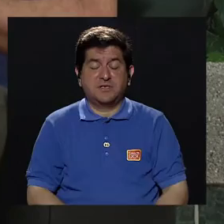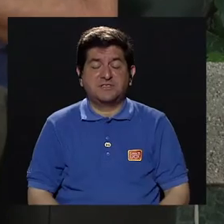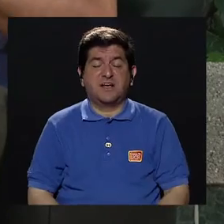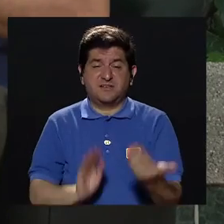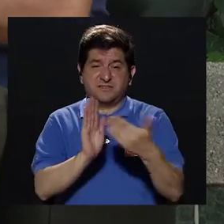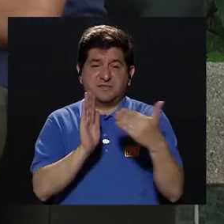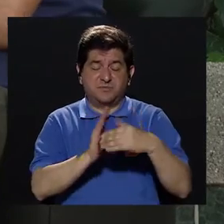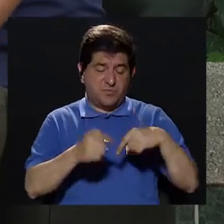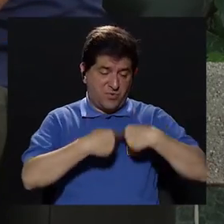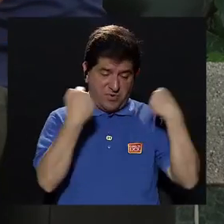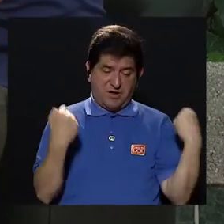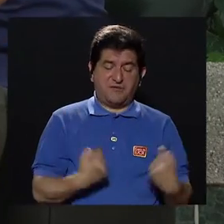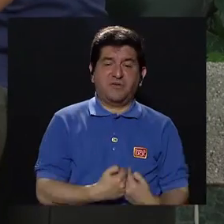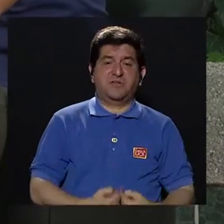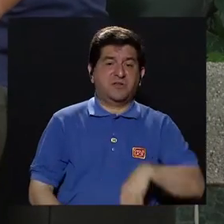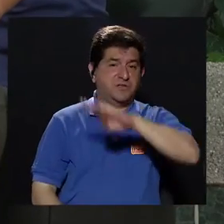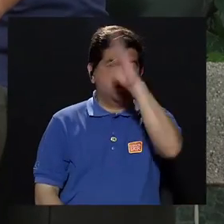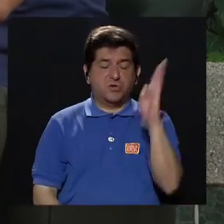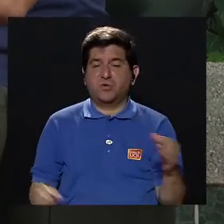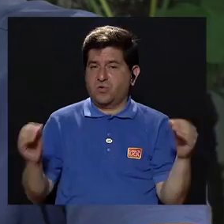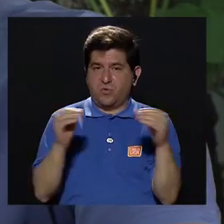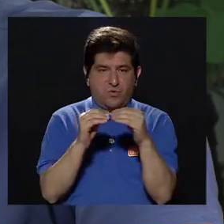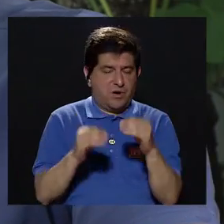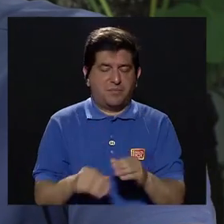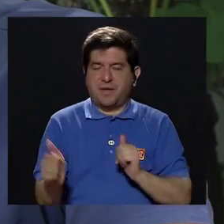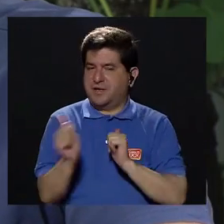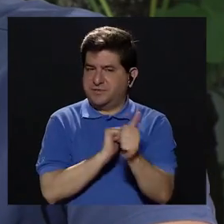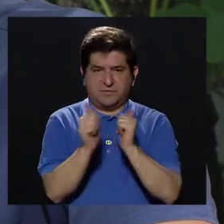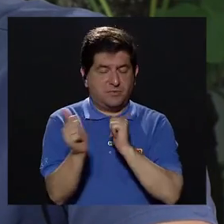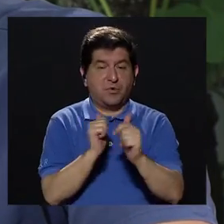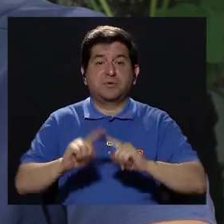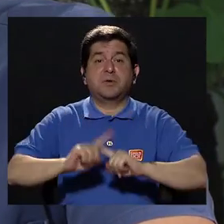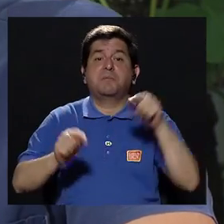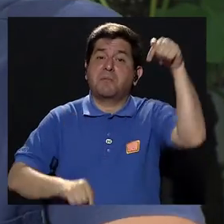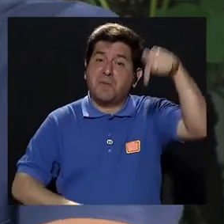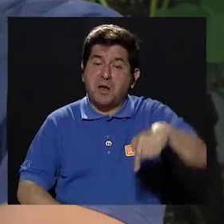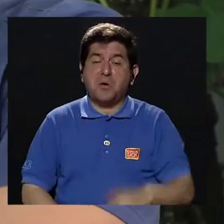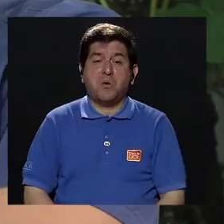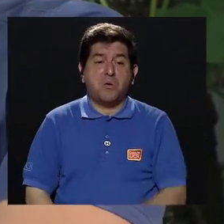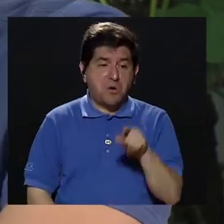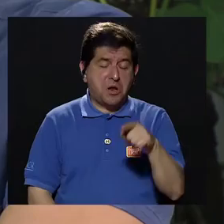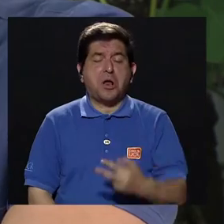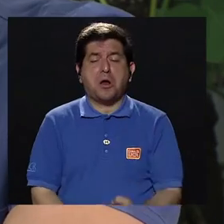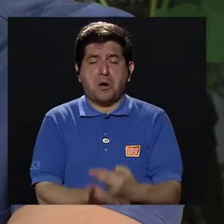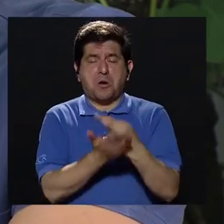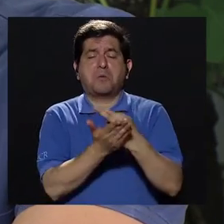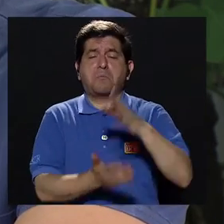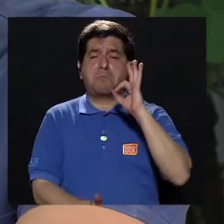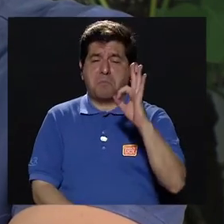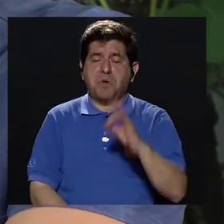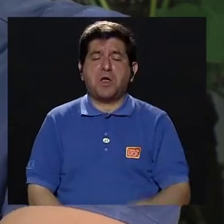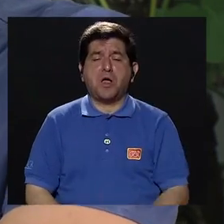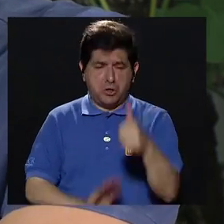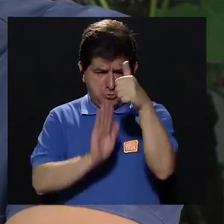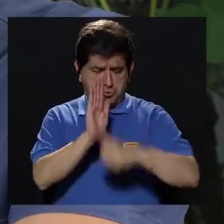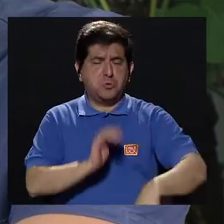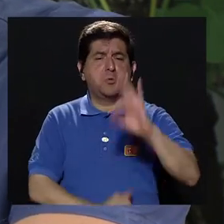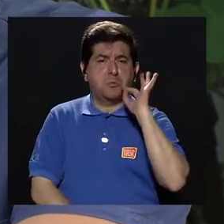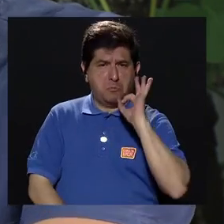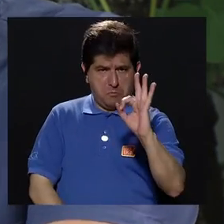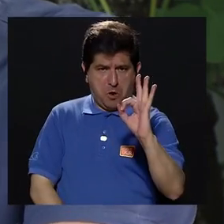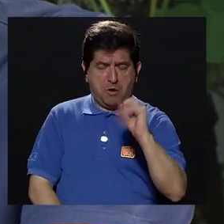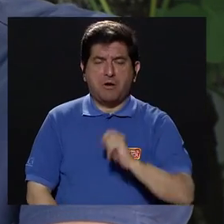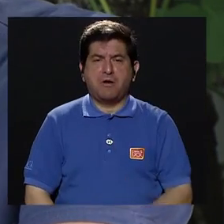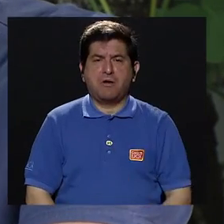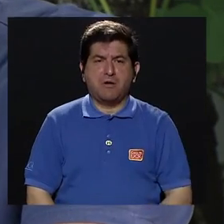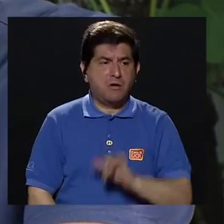su decaimiento cardíaco nunca más pudo volver a hacer su deporte, pero hoy por hoy está bien restaurado, está bien, bien operado,